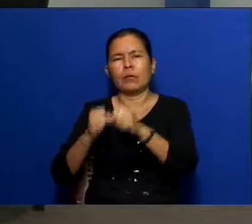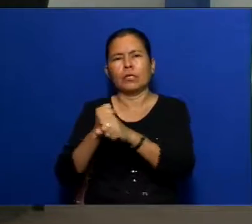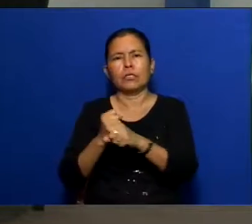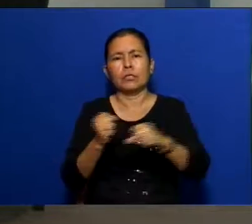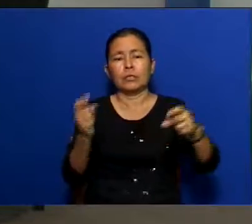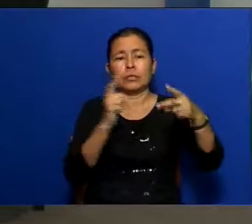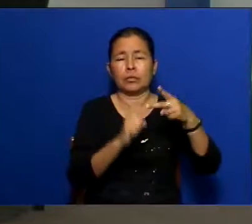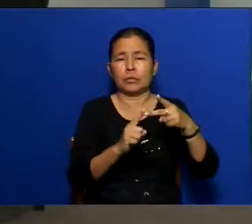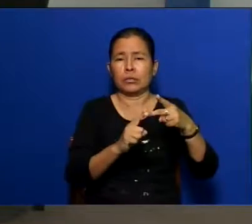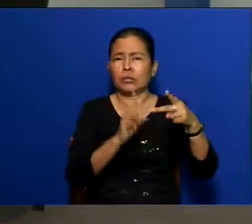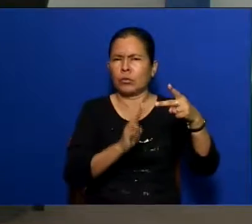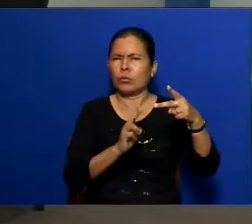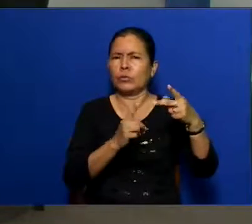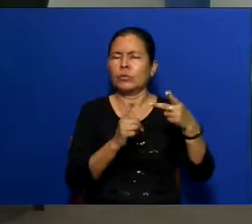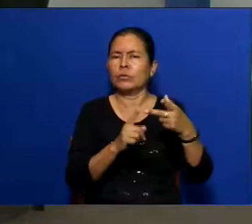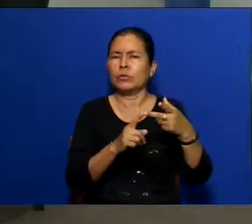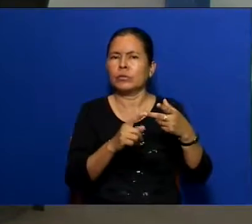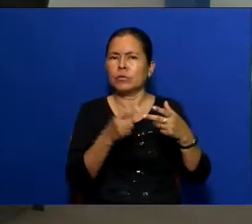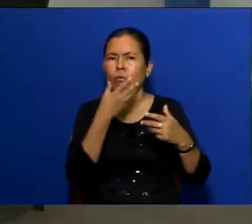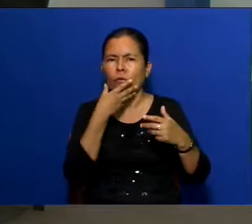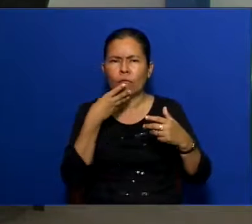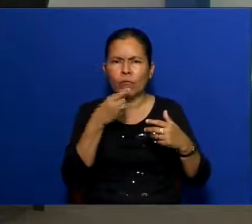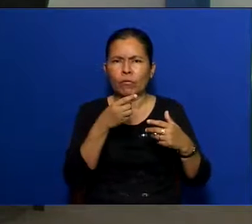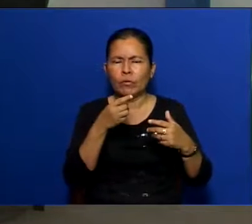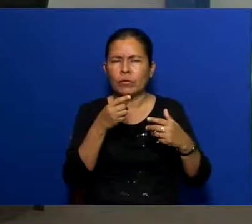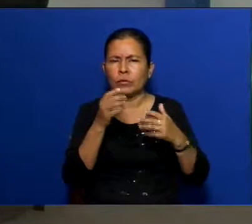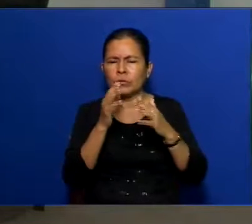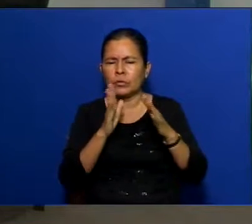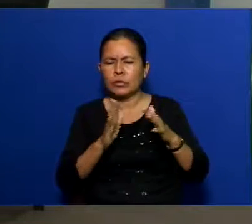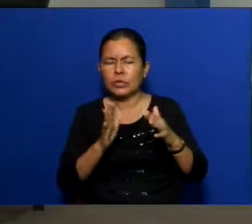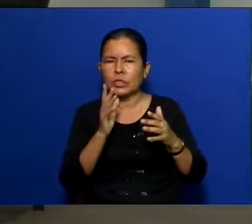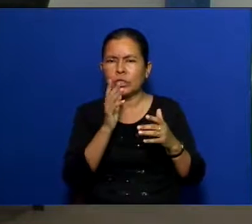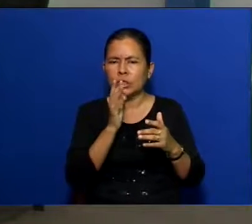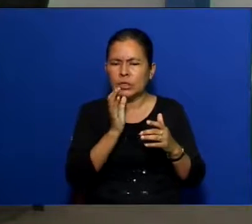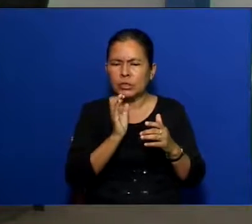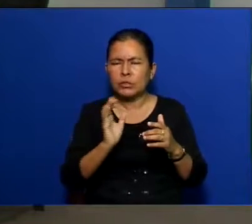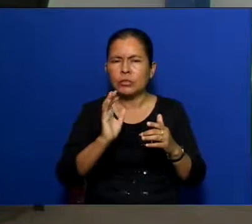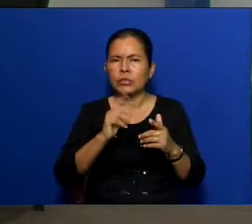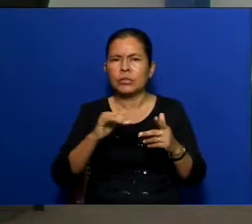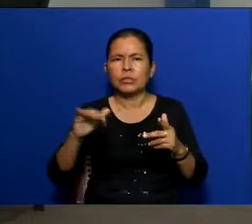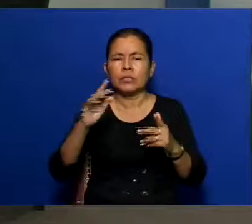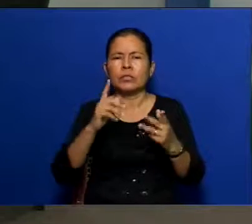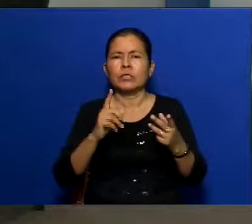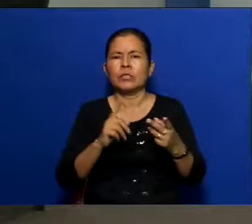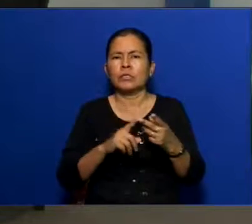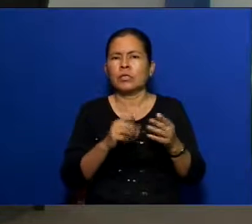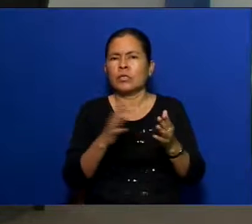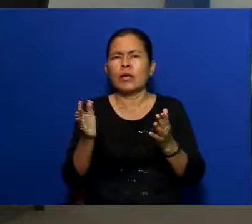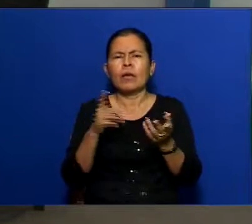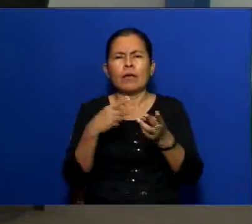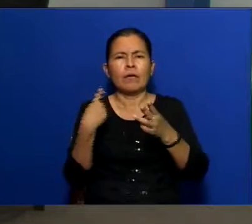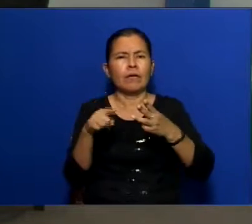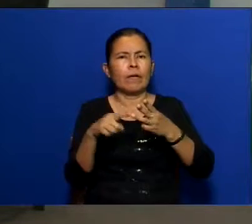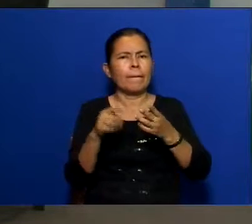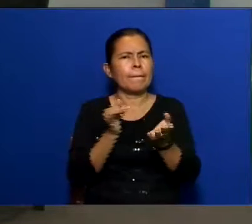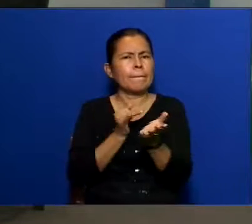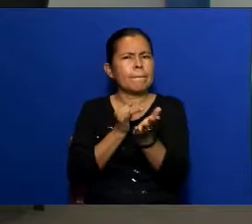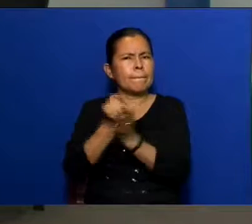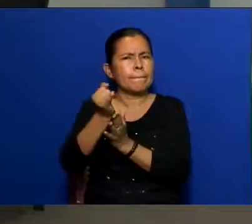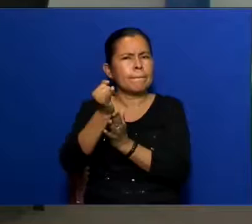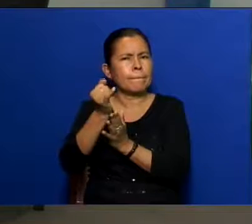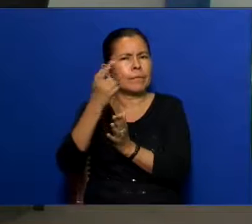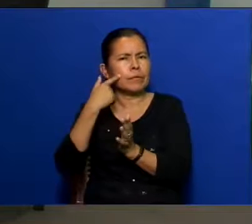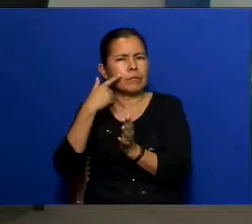es el grupo de las adolescentes y de las niñas. En investigación de delitos, el Instituto de Medicina